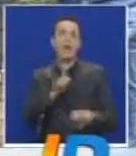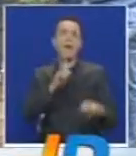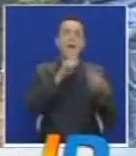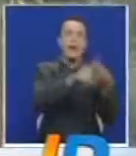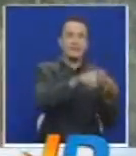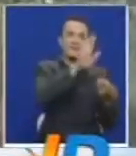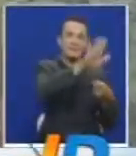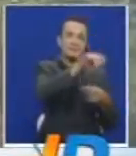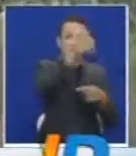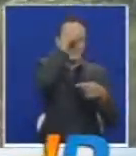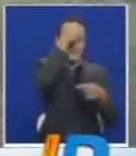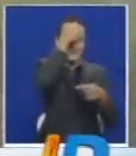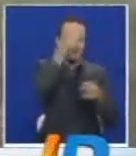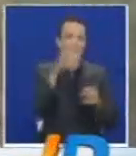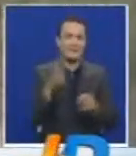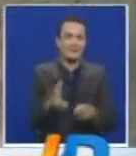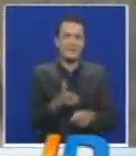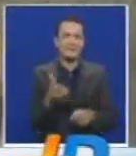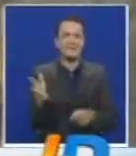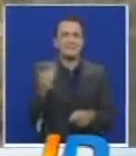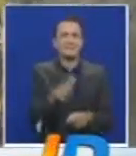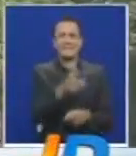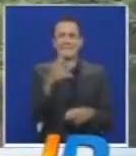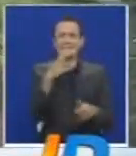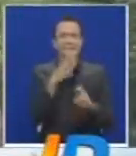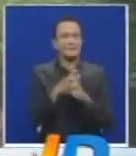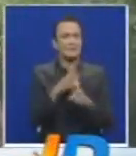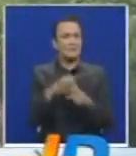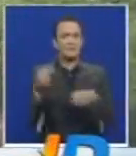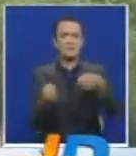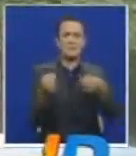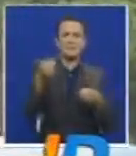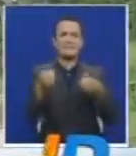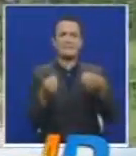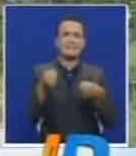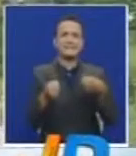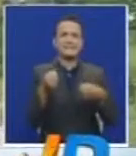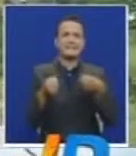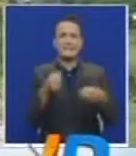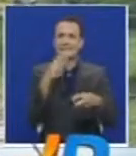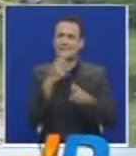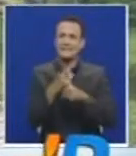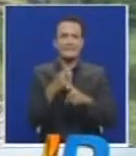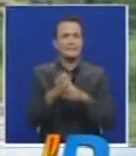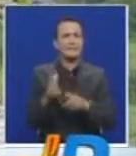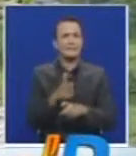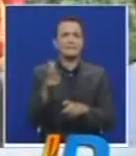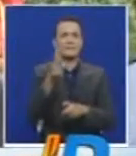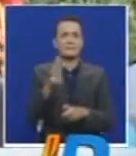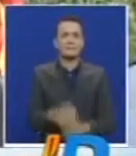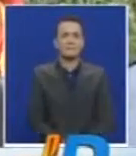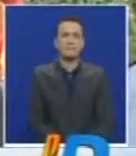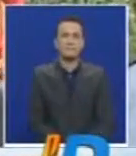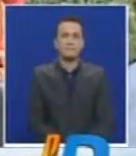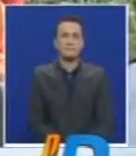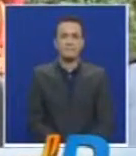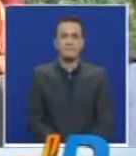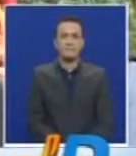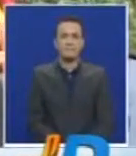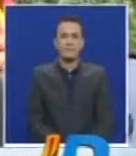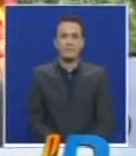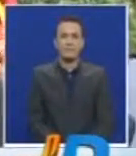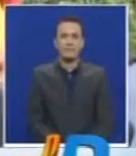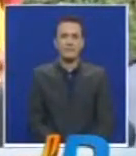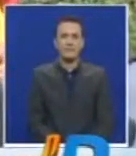municipal. La carretera es una verdadera trocha que obliga a los conductores a realizar travesías para llegar hasta sus destinos. La gente que tiene que viajar